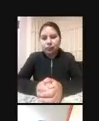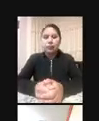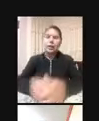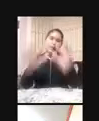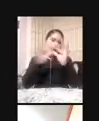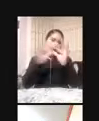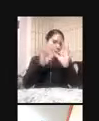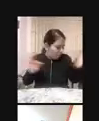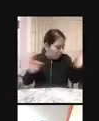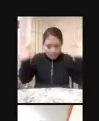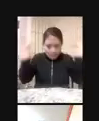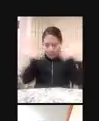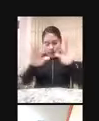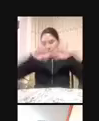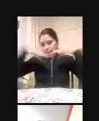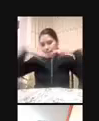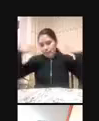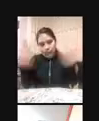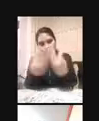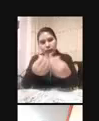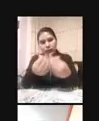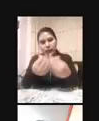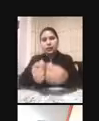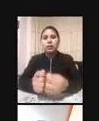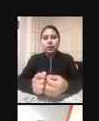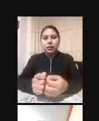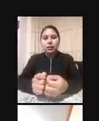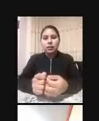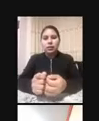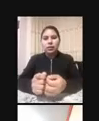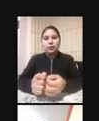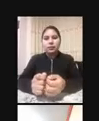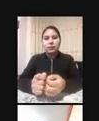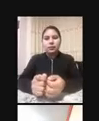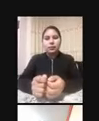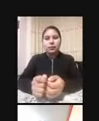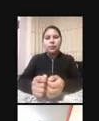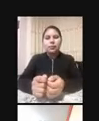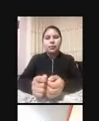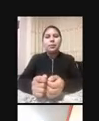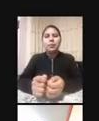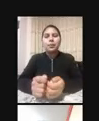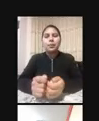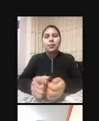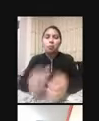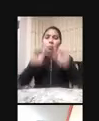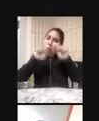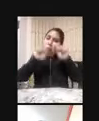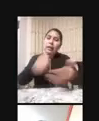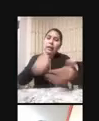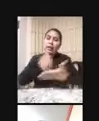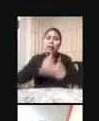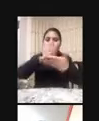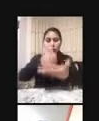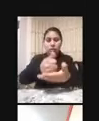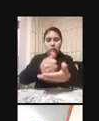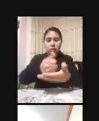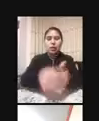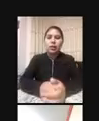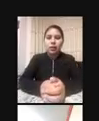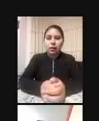importante la terapia oportuna, como se dice, a tiempo, ¿no? Entonces, ¿por qué? Porque el diagnóstico ya es